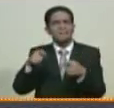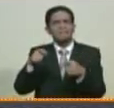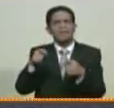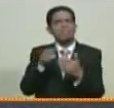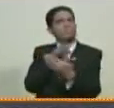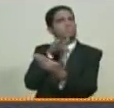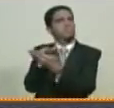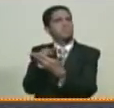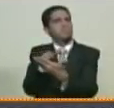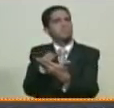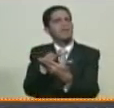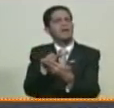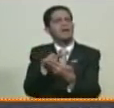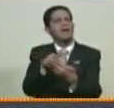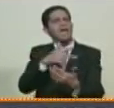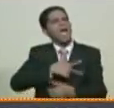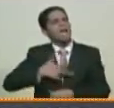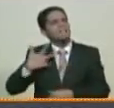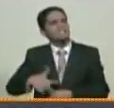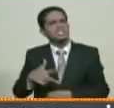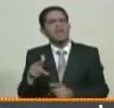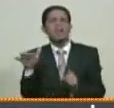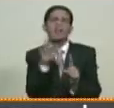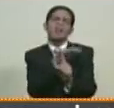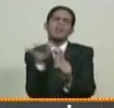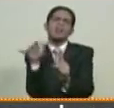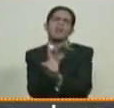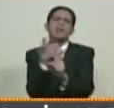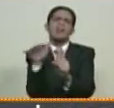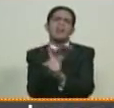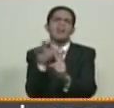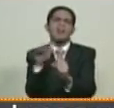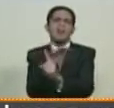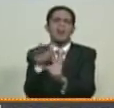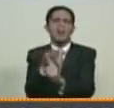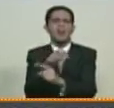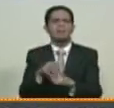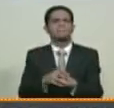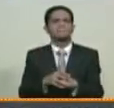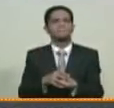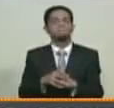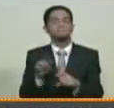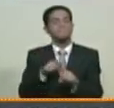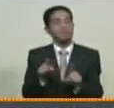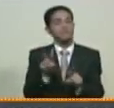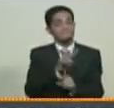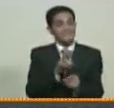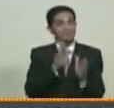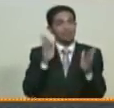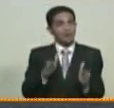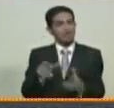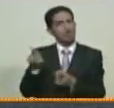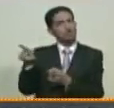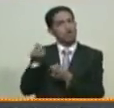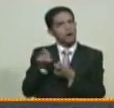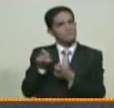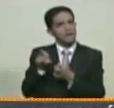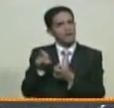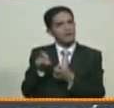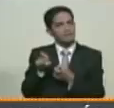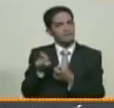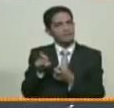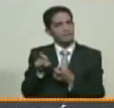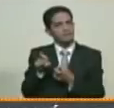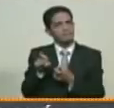pues manipulan su moneda a los efectos de su guerra comercial en cambio los venezolano y la venezolana cobran todos los meses a partir de